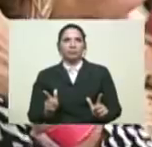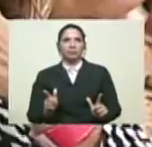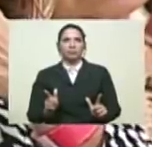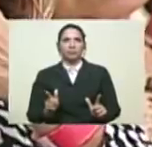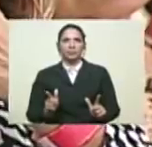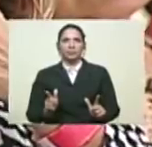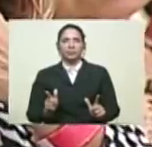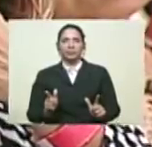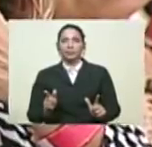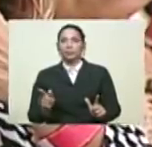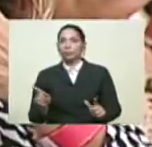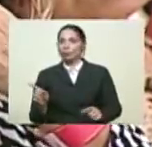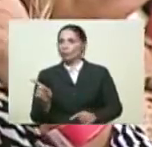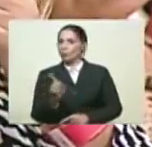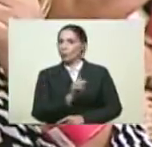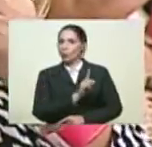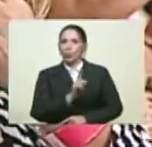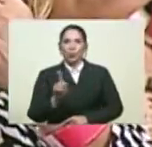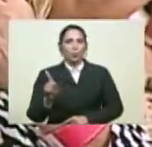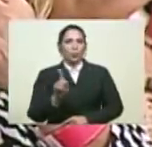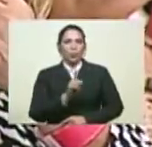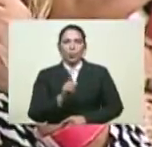y no estamos dispuestos a engañar a nadie.